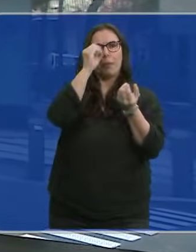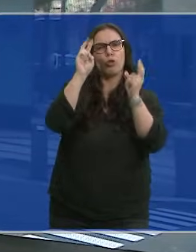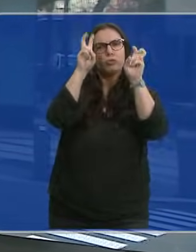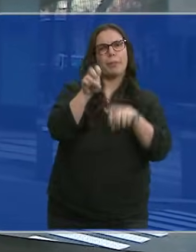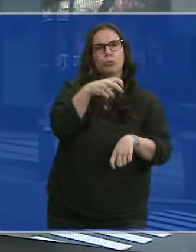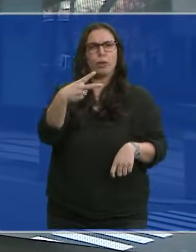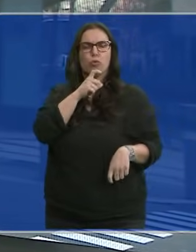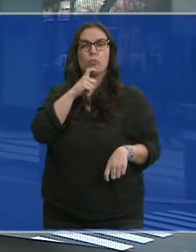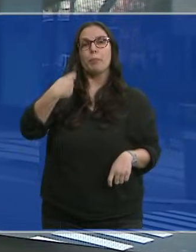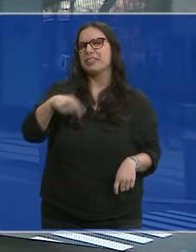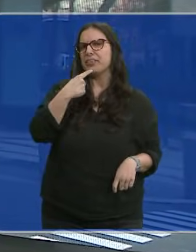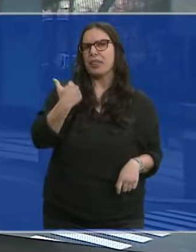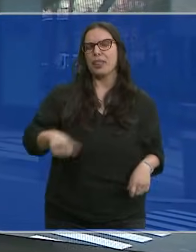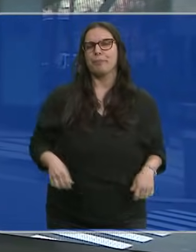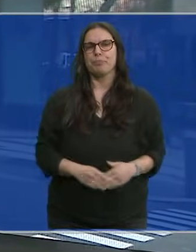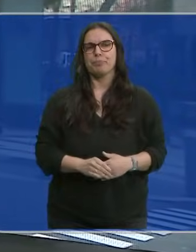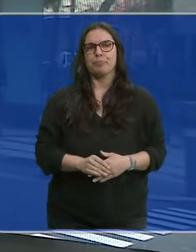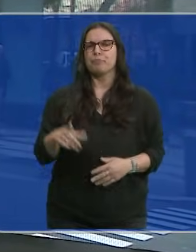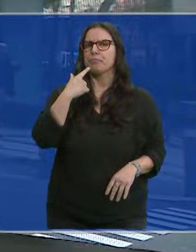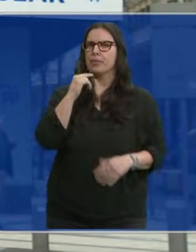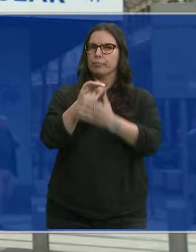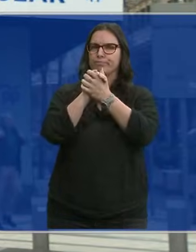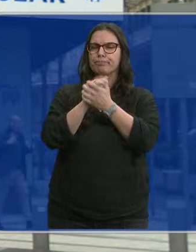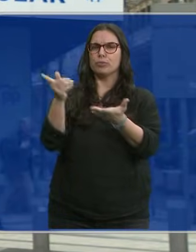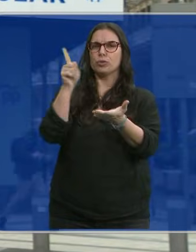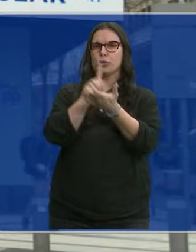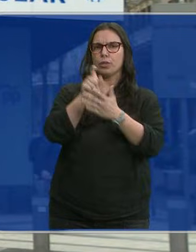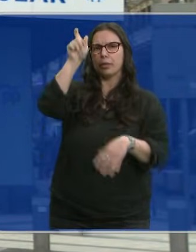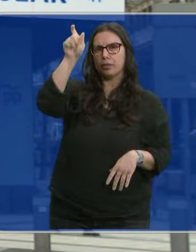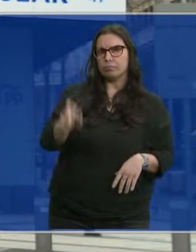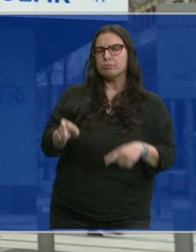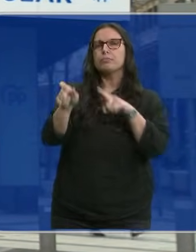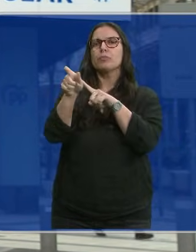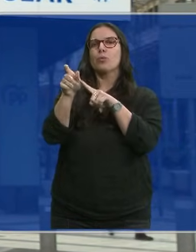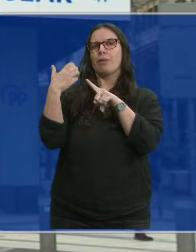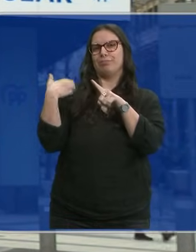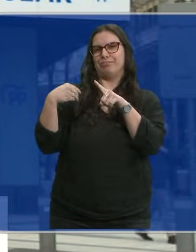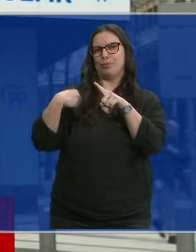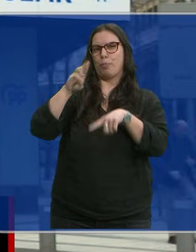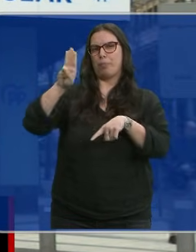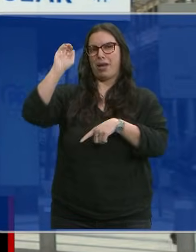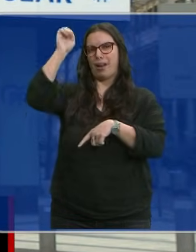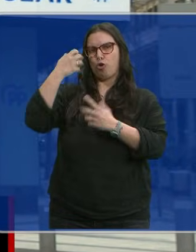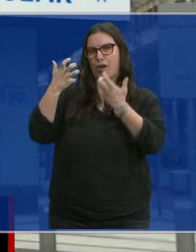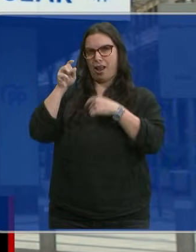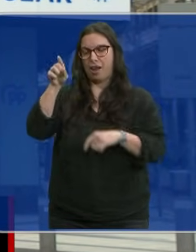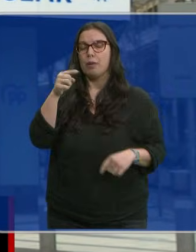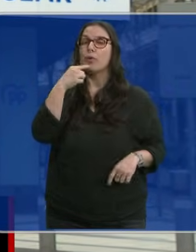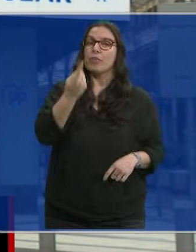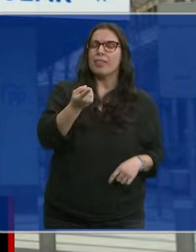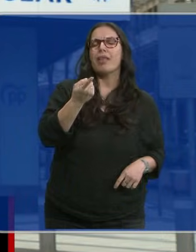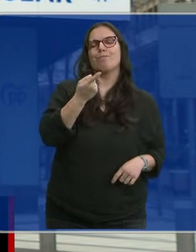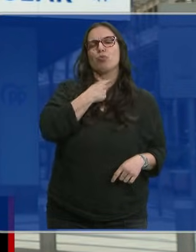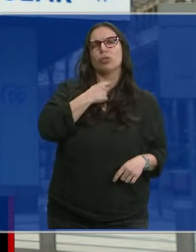Cano? Ha felicitado una vez más a Azcón tras su victoria de ayer en las urnas aragonesas. Eso sí, admitía Mañueco, le hubiese gustado